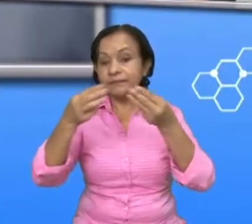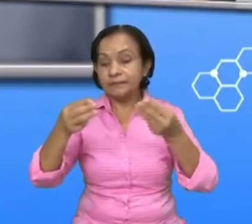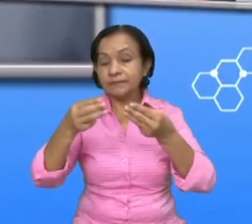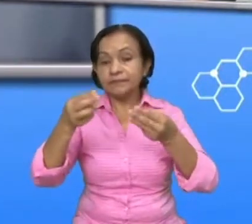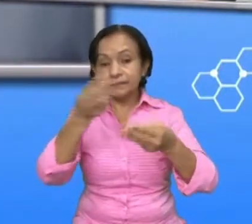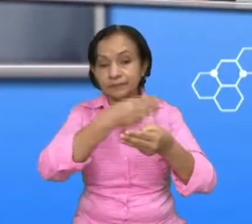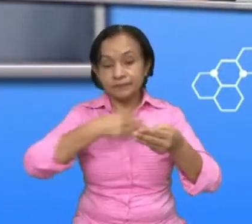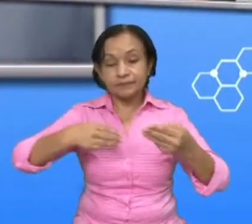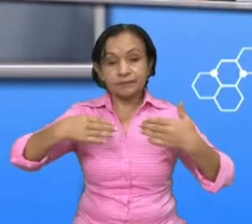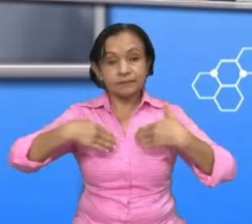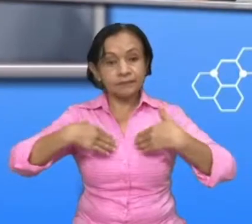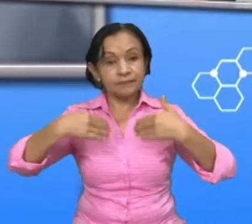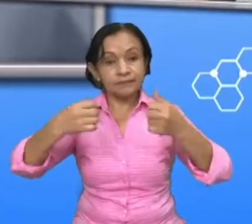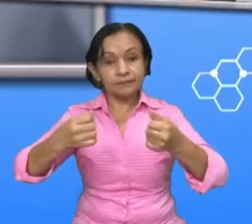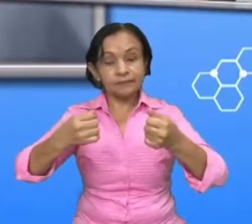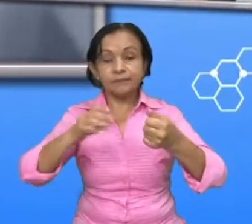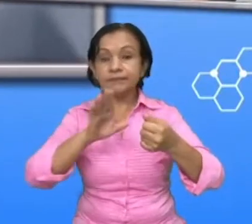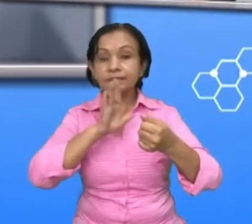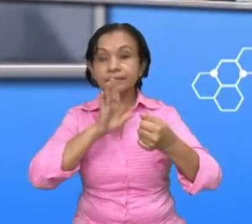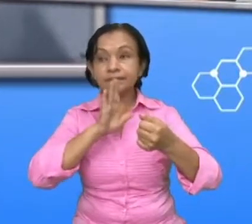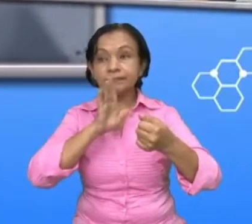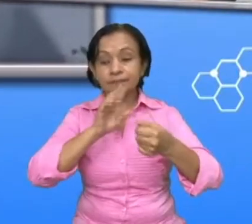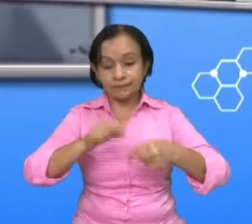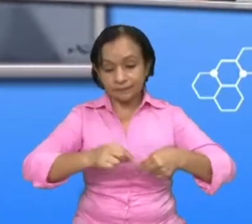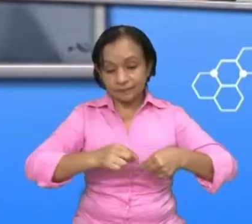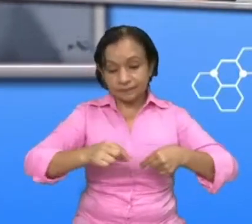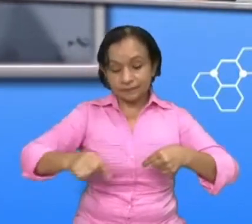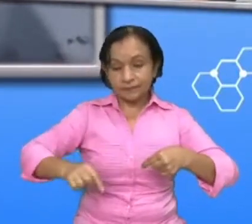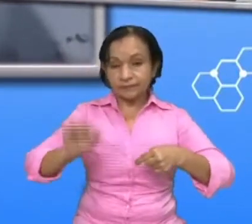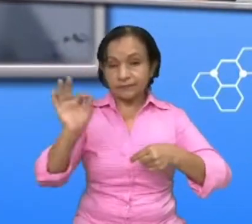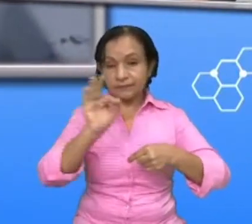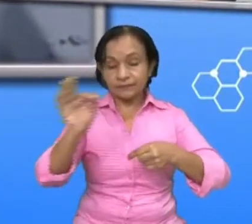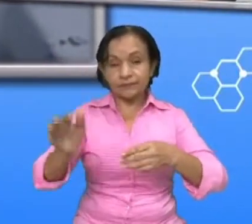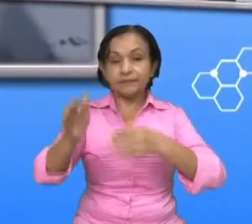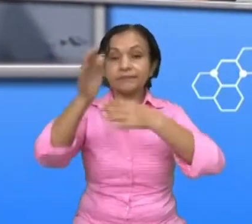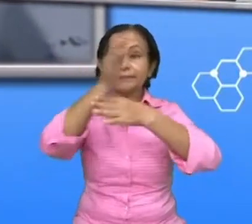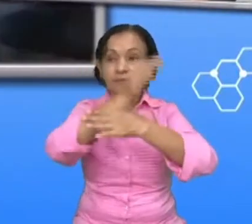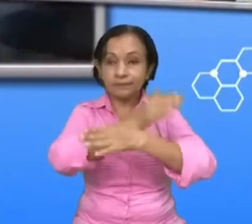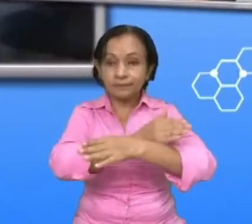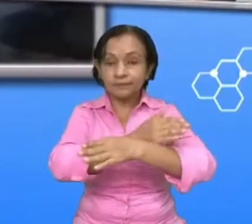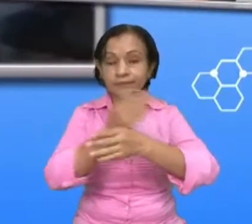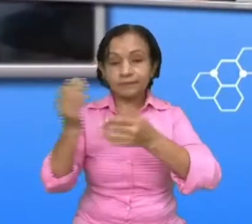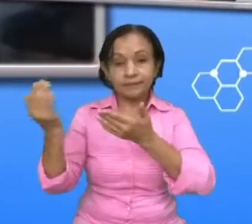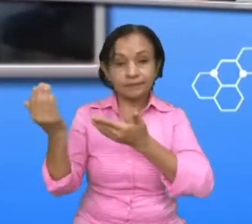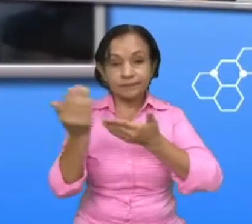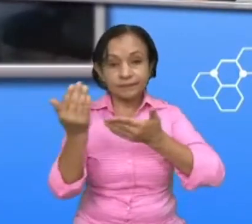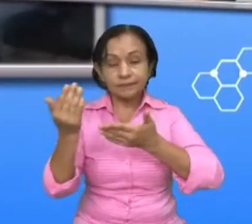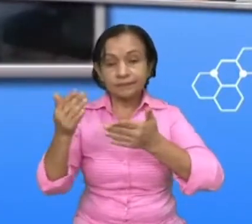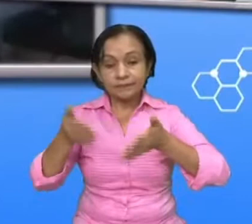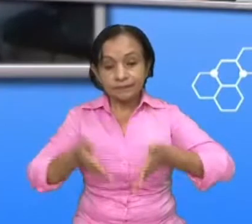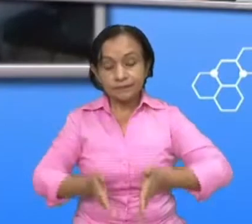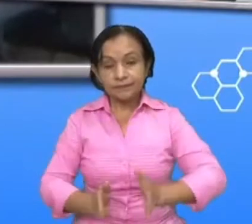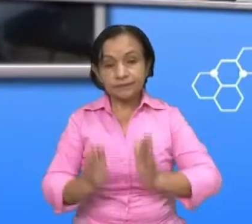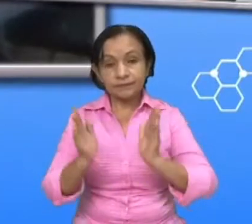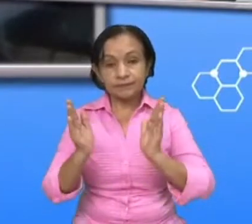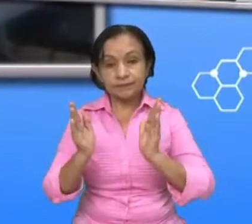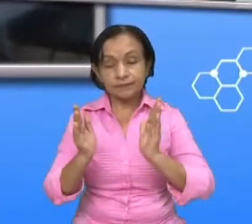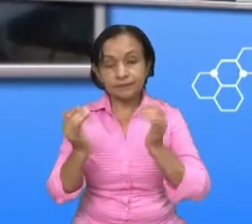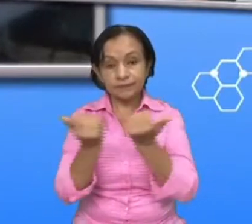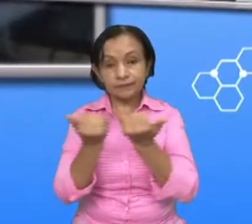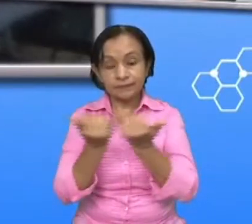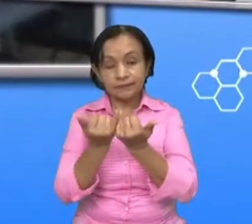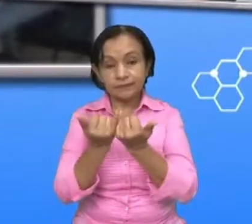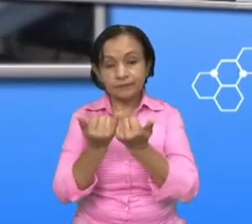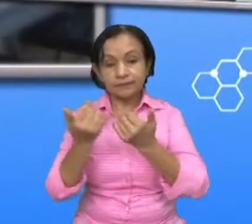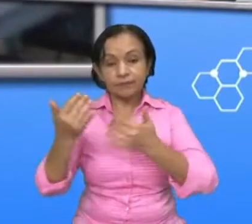salud del ministerio fue abordar una cirugía connatal de manera temprana. Un bebé que nace con una anomalía, ya sea